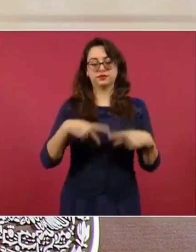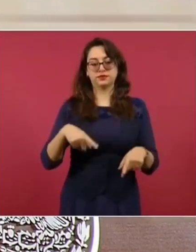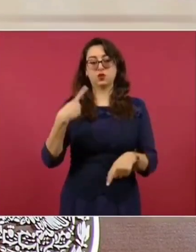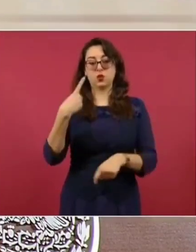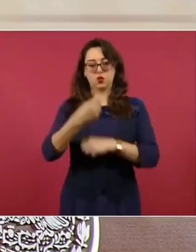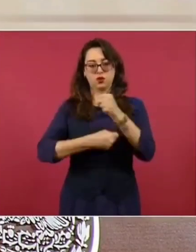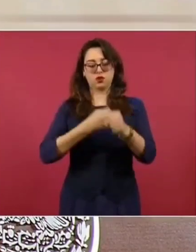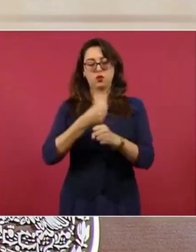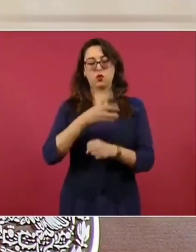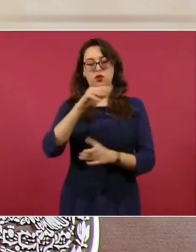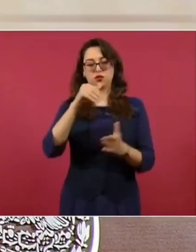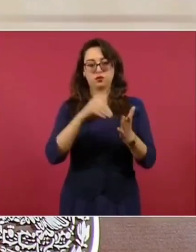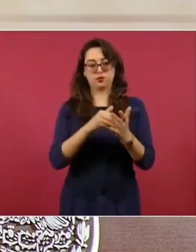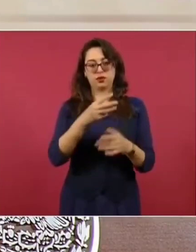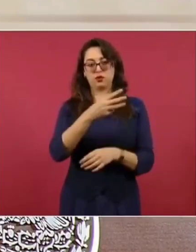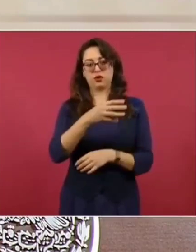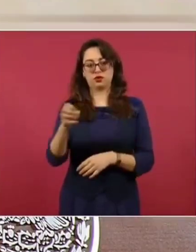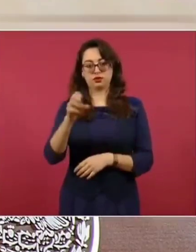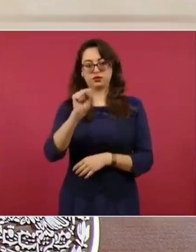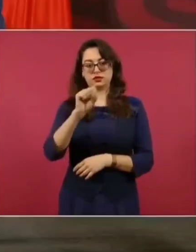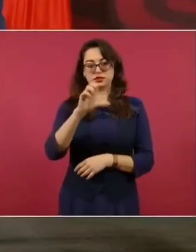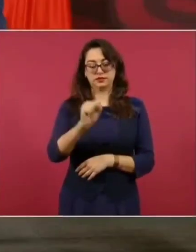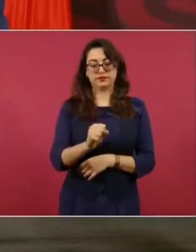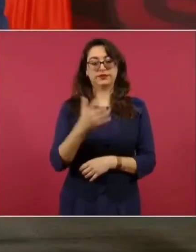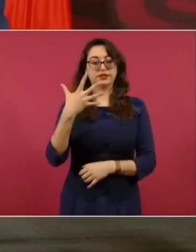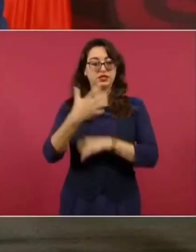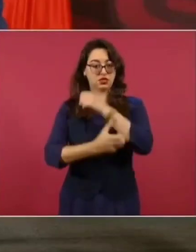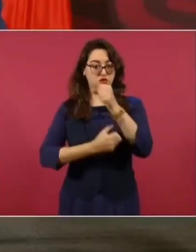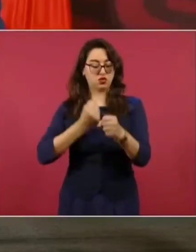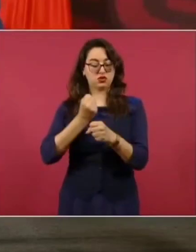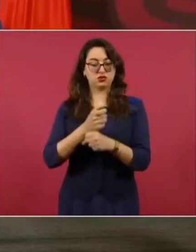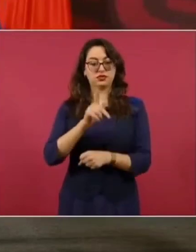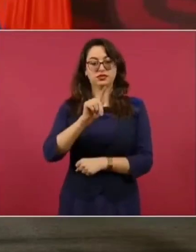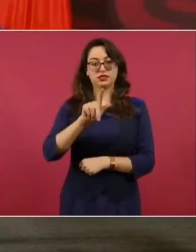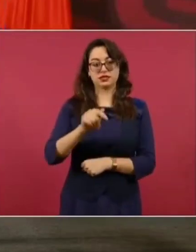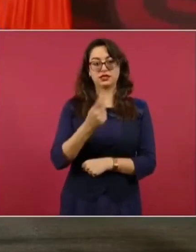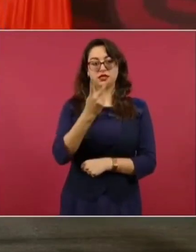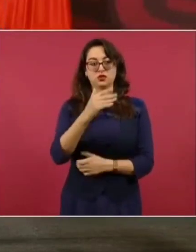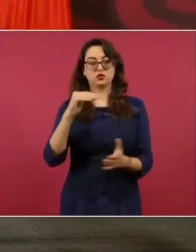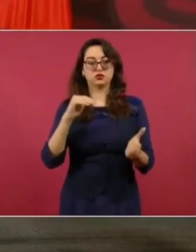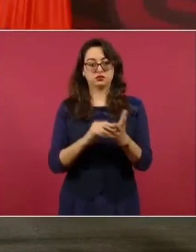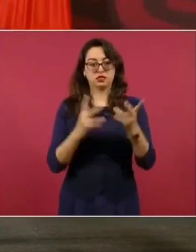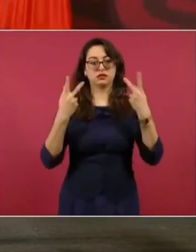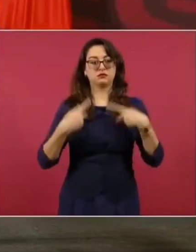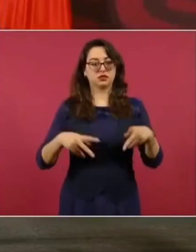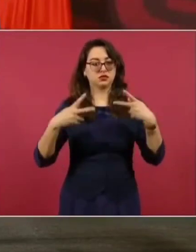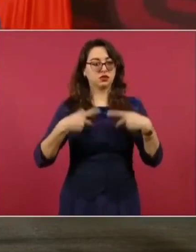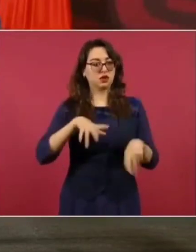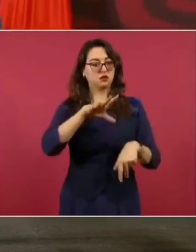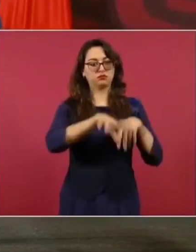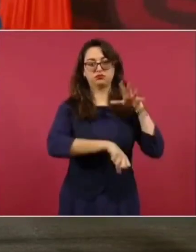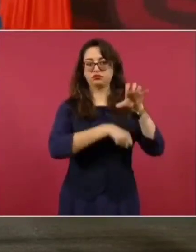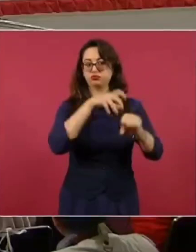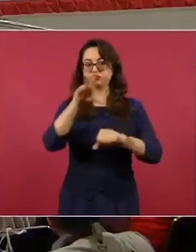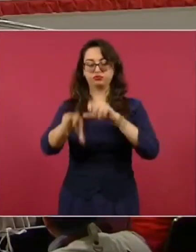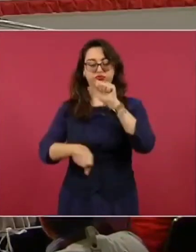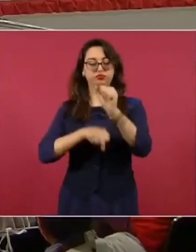cuatrocientos sesenta en la administración un total de 72,298 personas detenidas